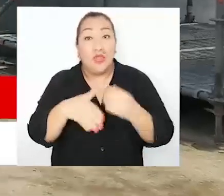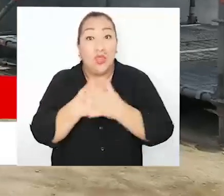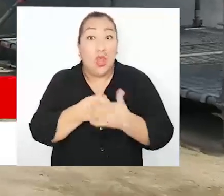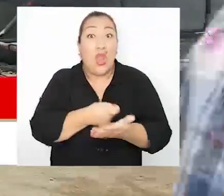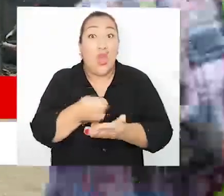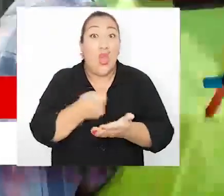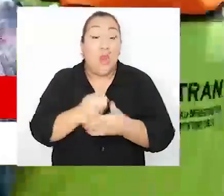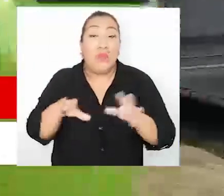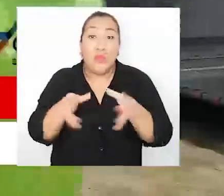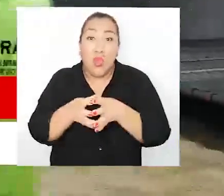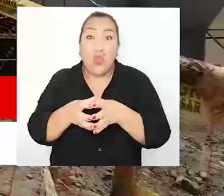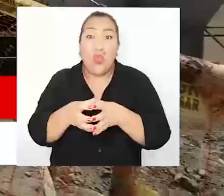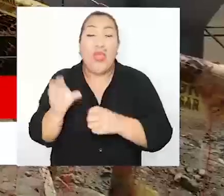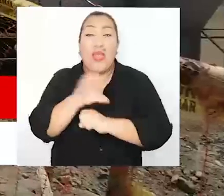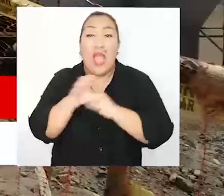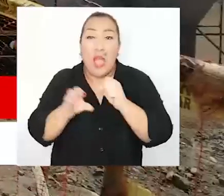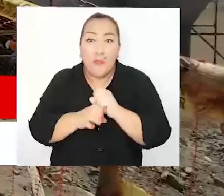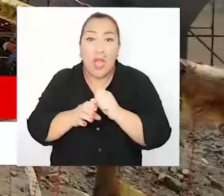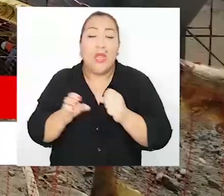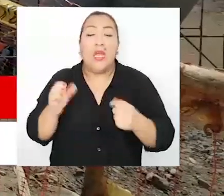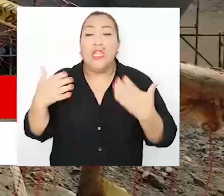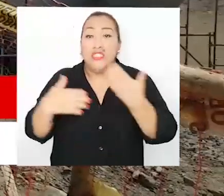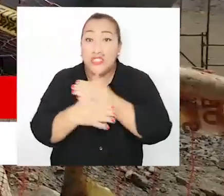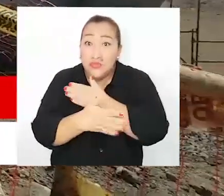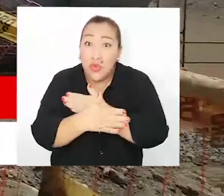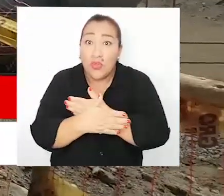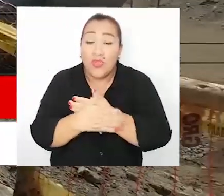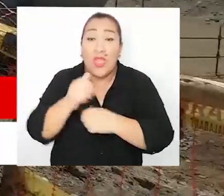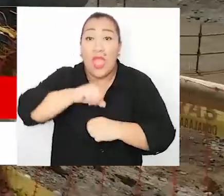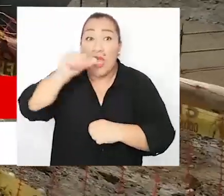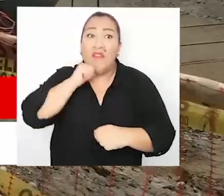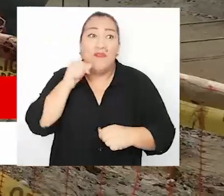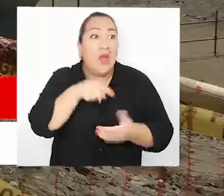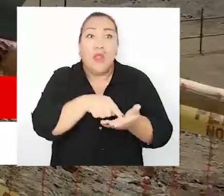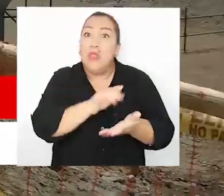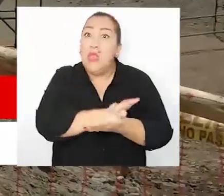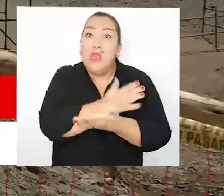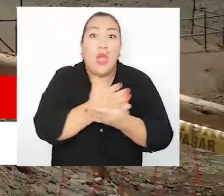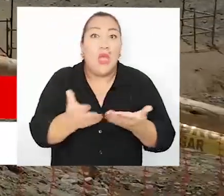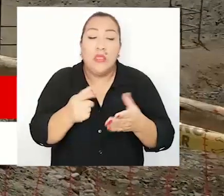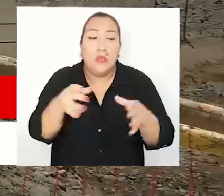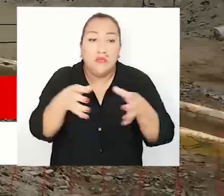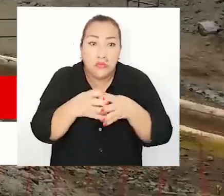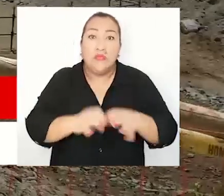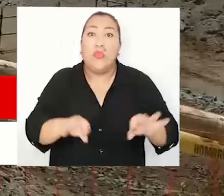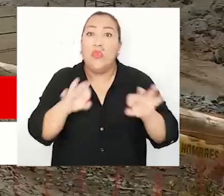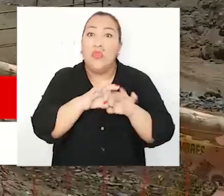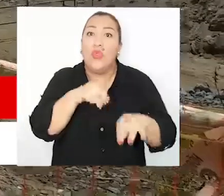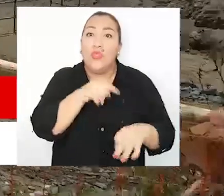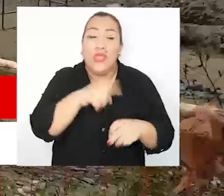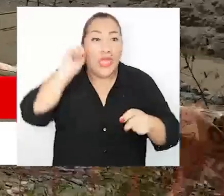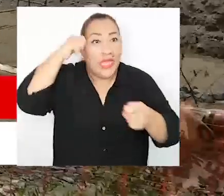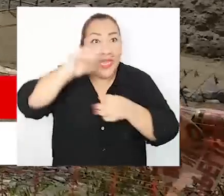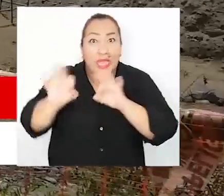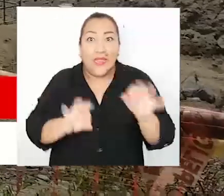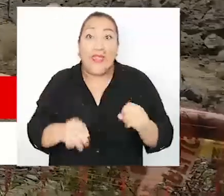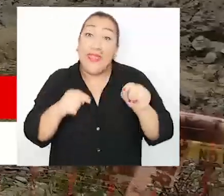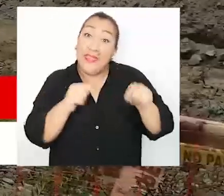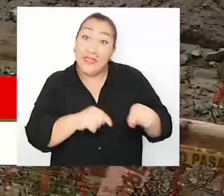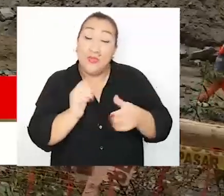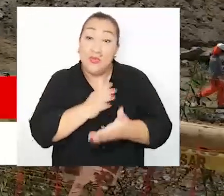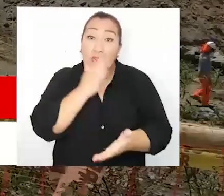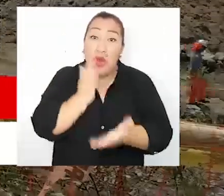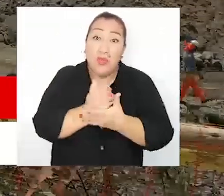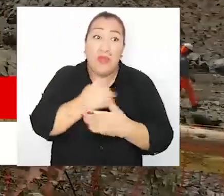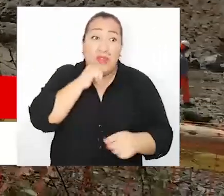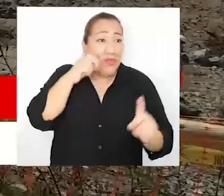la construcción del puente Lacramarca en Chimbote, Ancash, se realiza sin haberse actualizado el estudio definitivo de